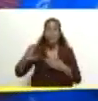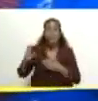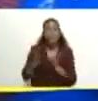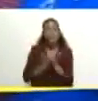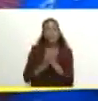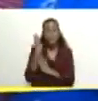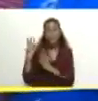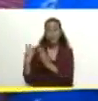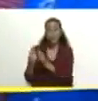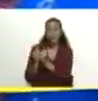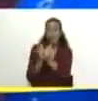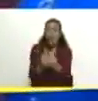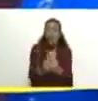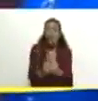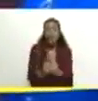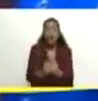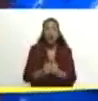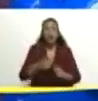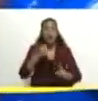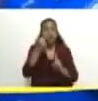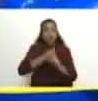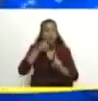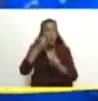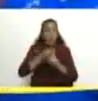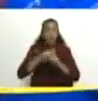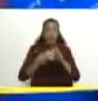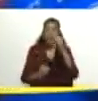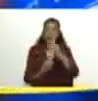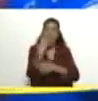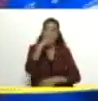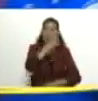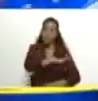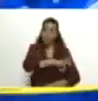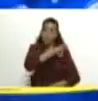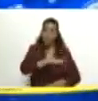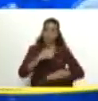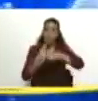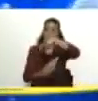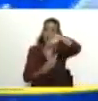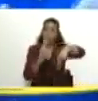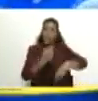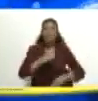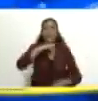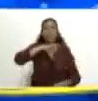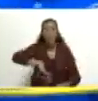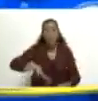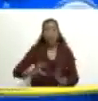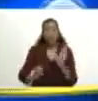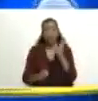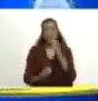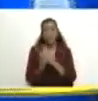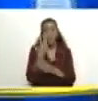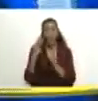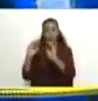seguirlo acompañando en esta titánica batalla por la construcción del socialismo como proceso histórico de construcción